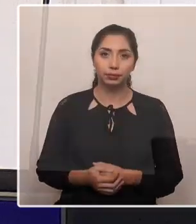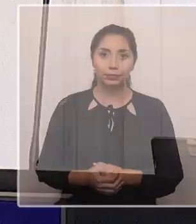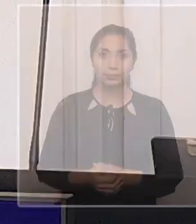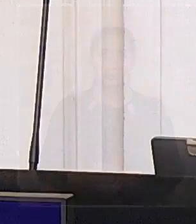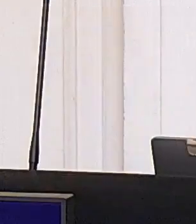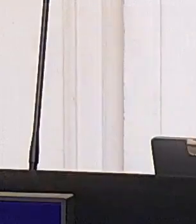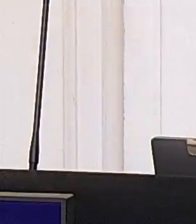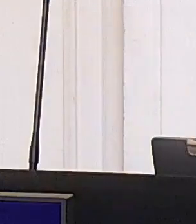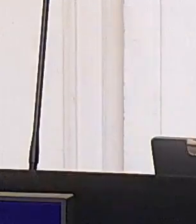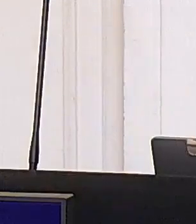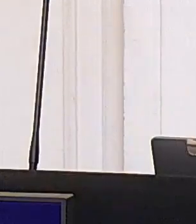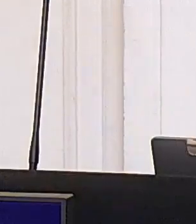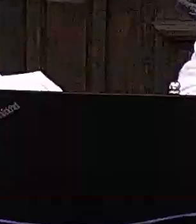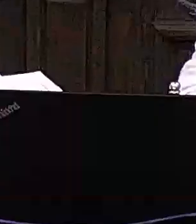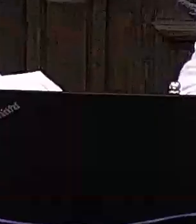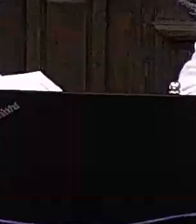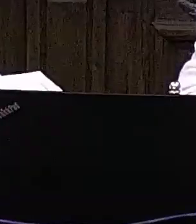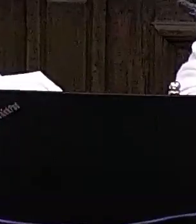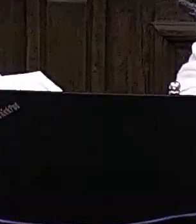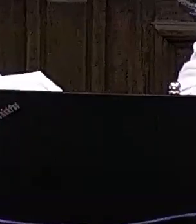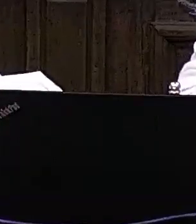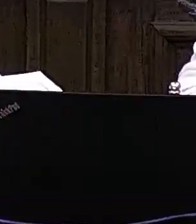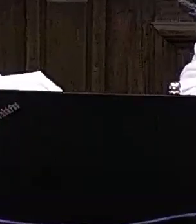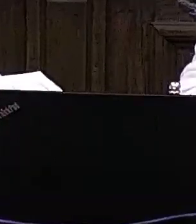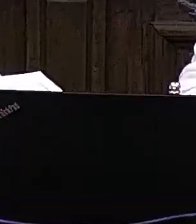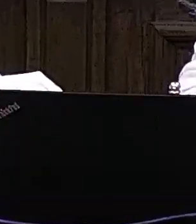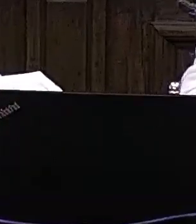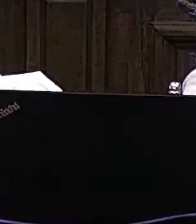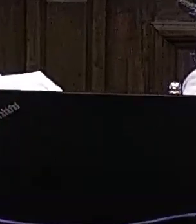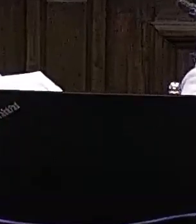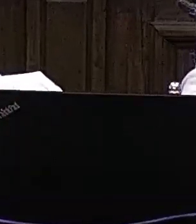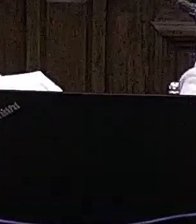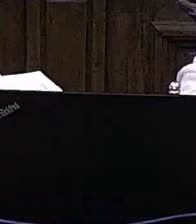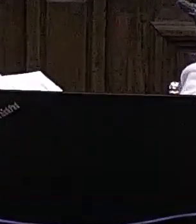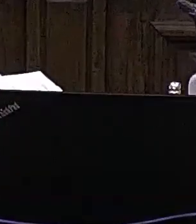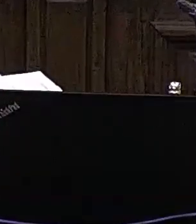Tiene la palabra el convencional Luis Barceló.